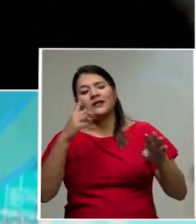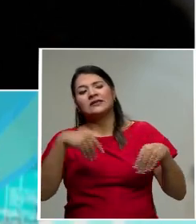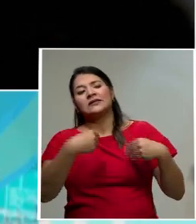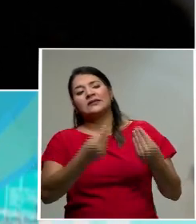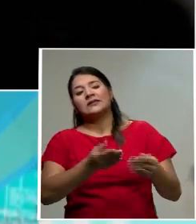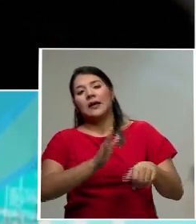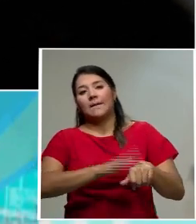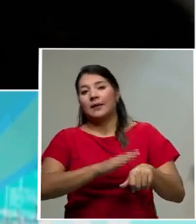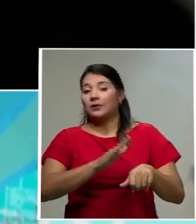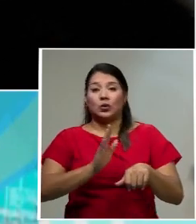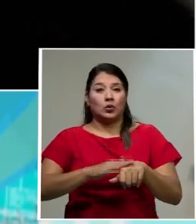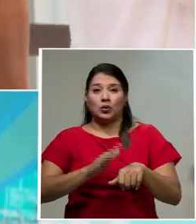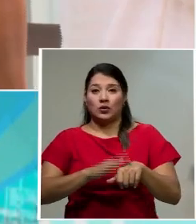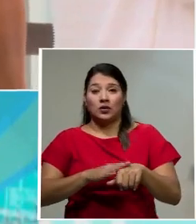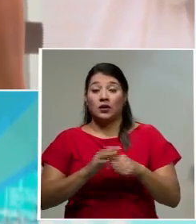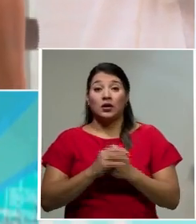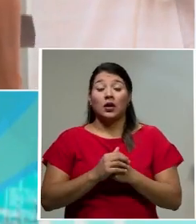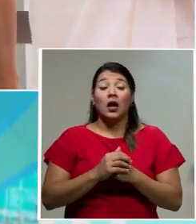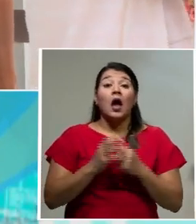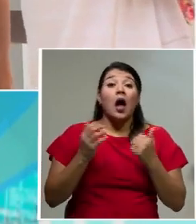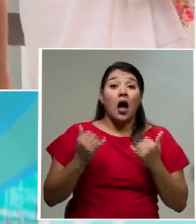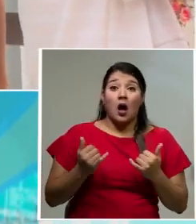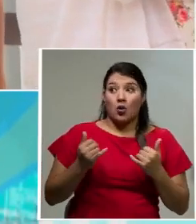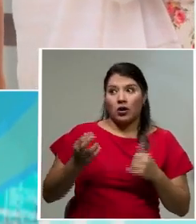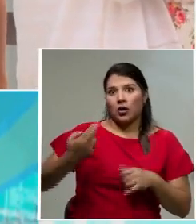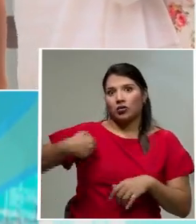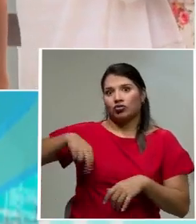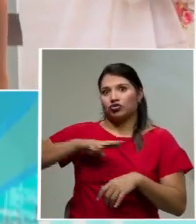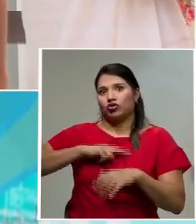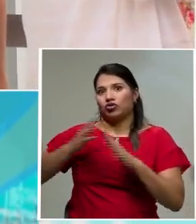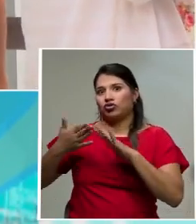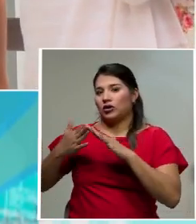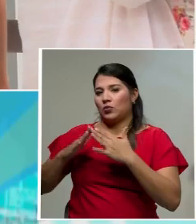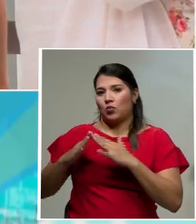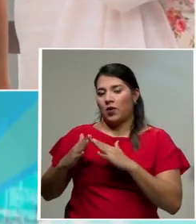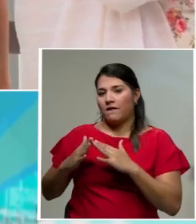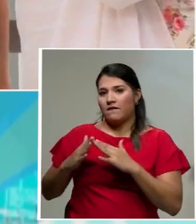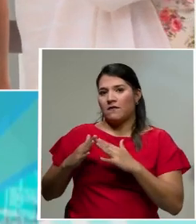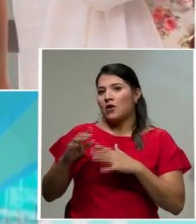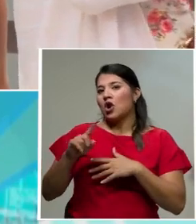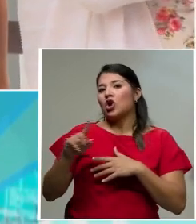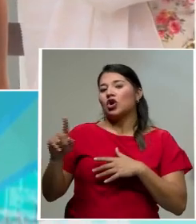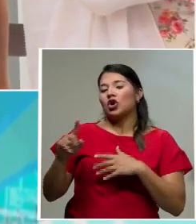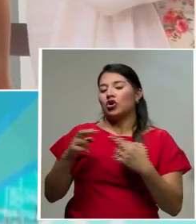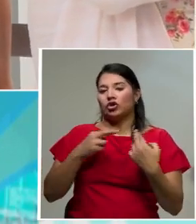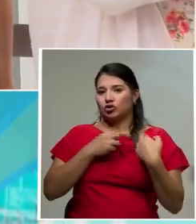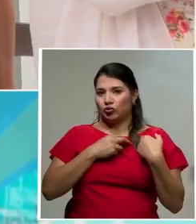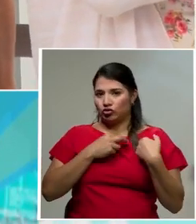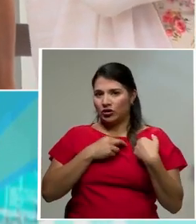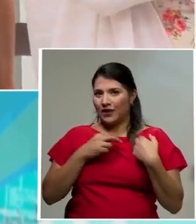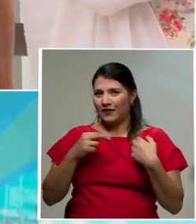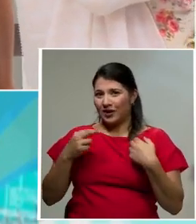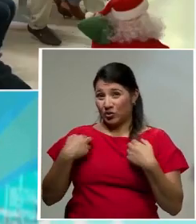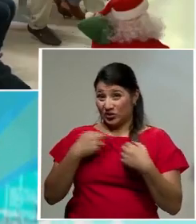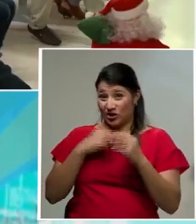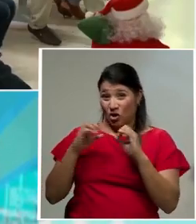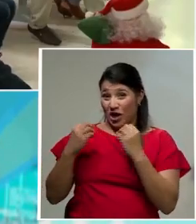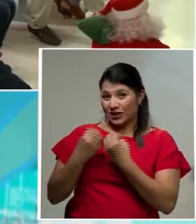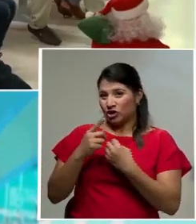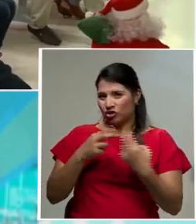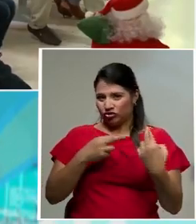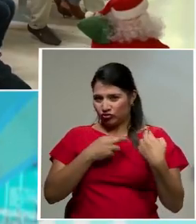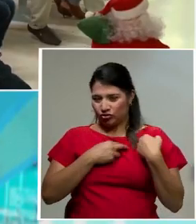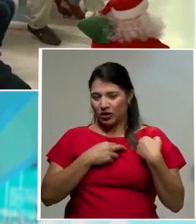refugio. A sociedad civil no nos corresponde velar eso si analizamos los conflictos sociopolíticos, porque eso va a tener un